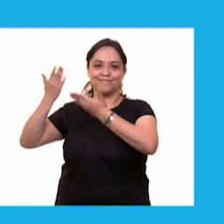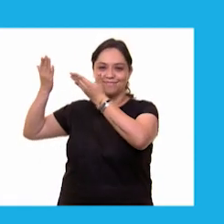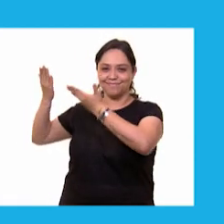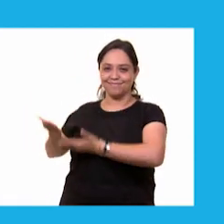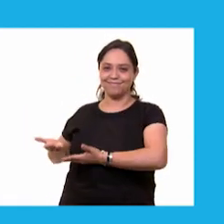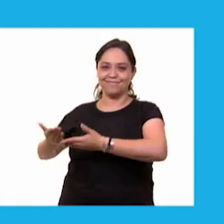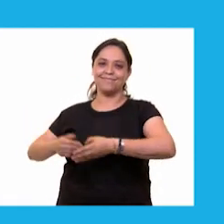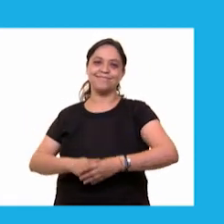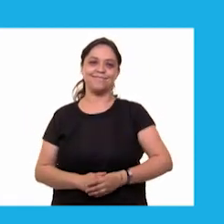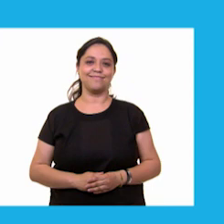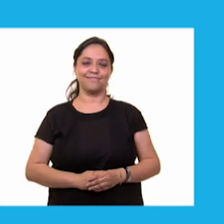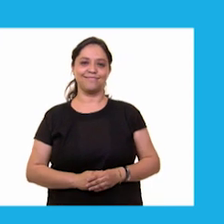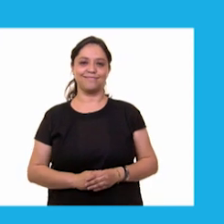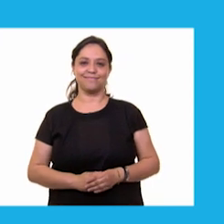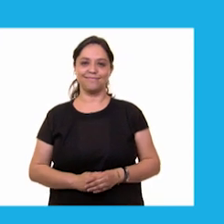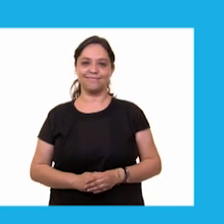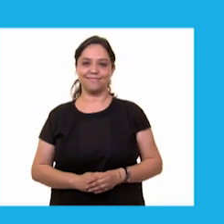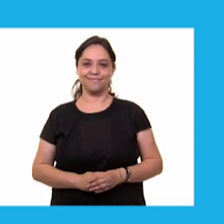contáctanos.